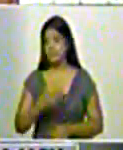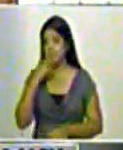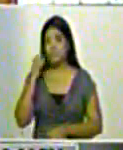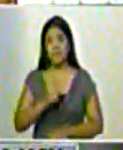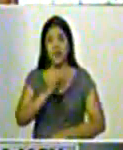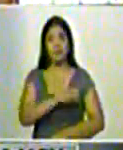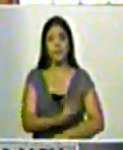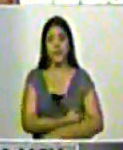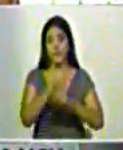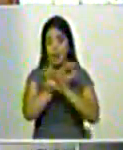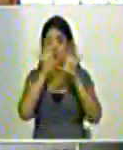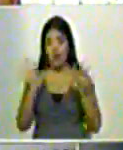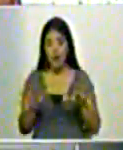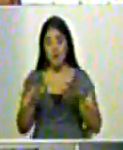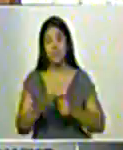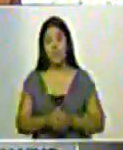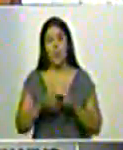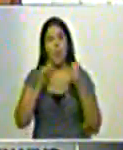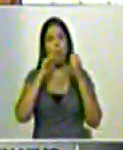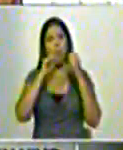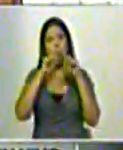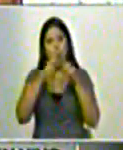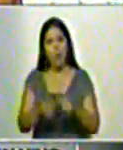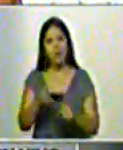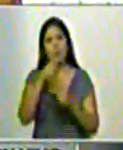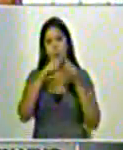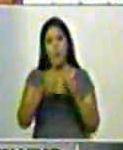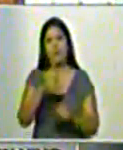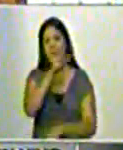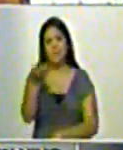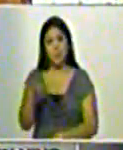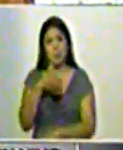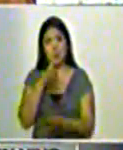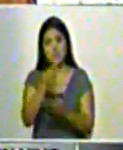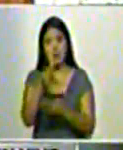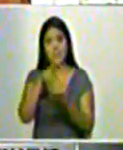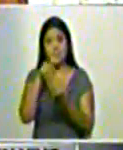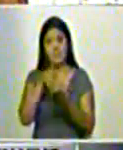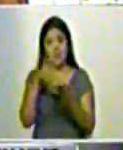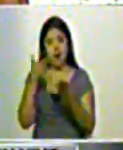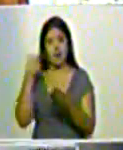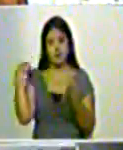y exacta la cantidad de personas que pudieron haber participado en el simulacro en el día de ayer.